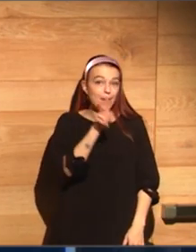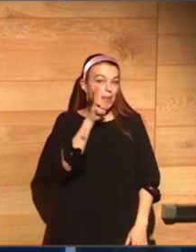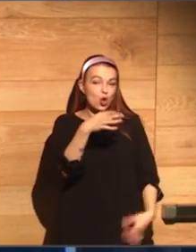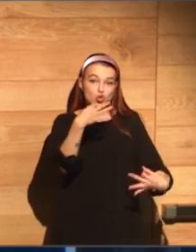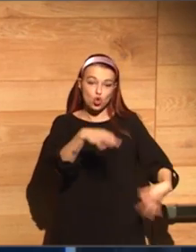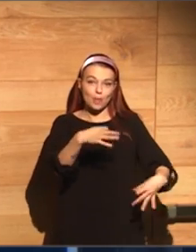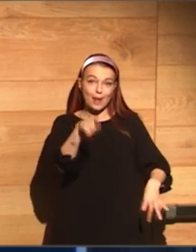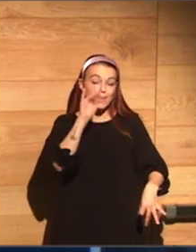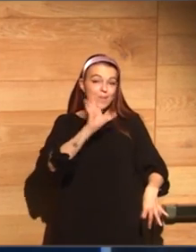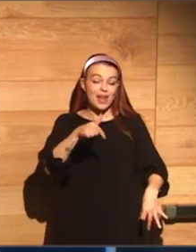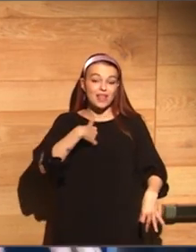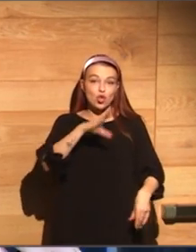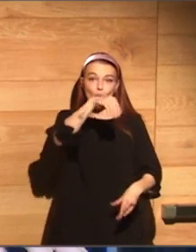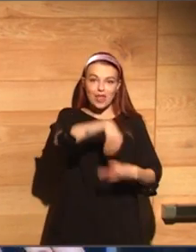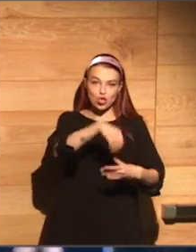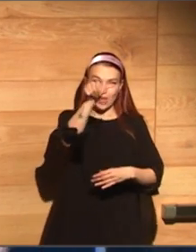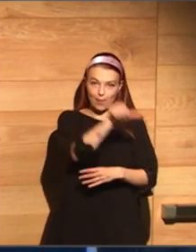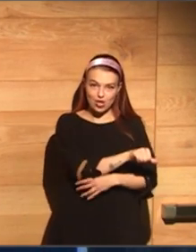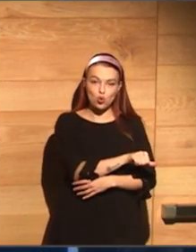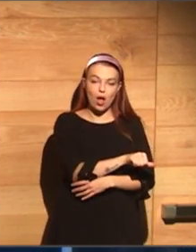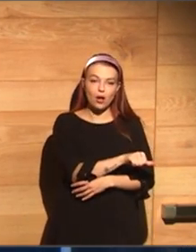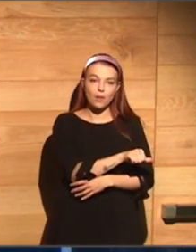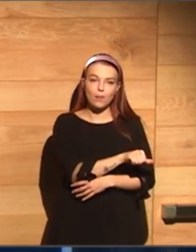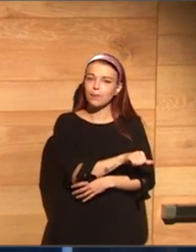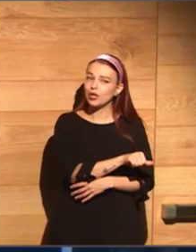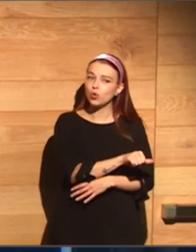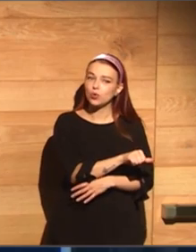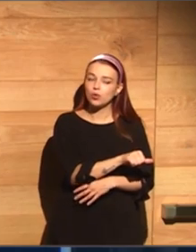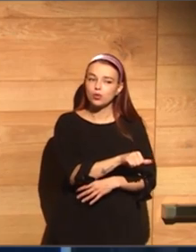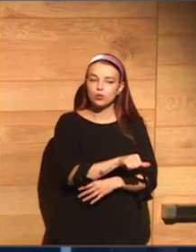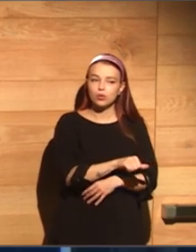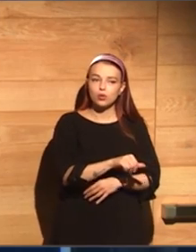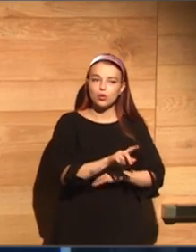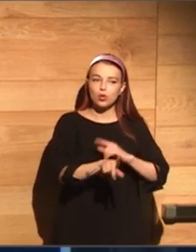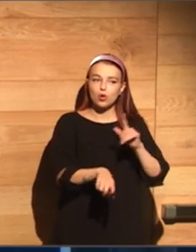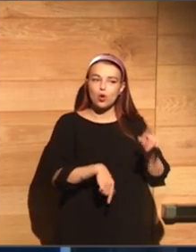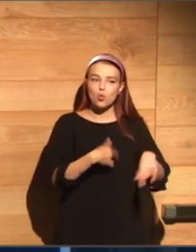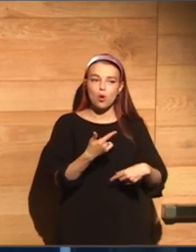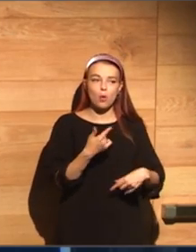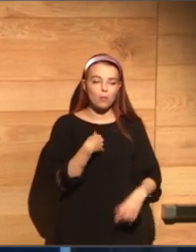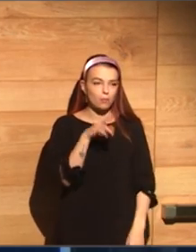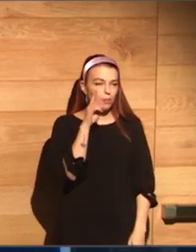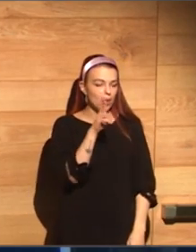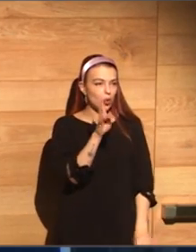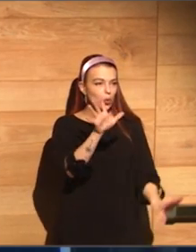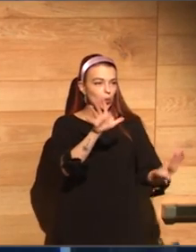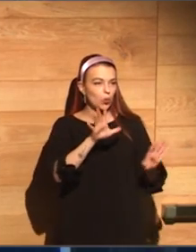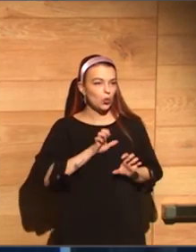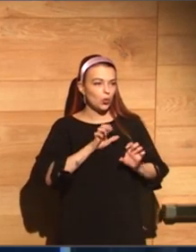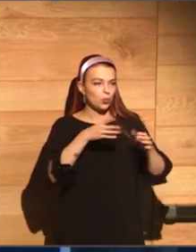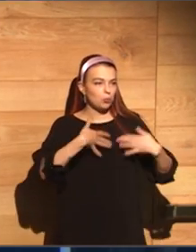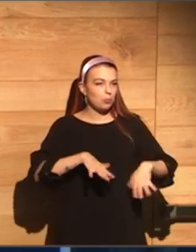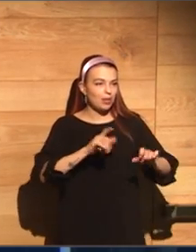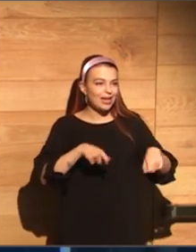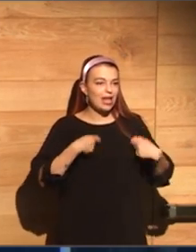Rodrigo, con ese la cámara soy yo, el traveling soy yo, y llega un momento en el que absorbes eso con tanta naturalidad que no te das cuenta de